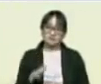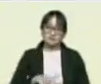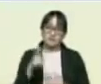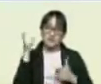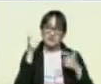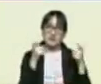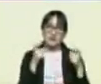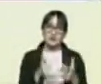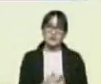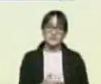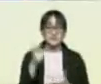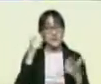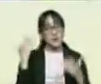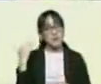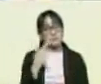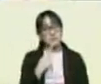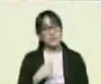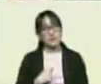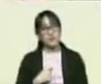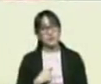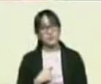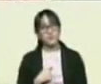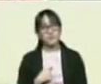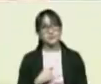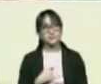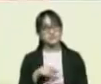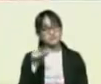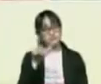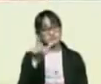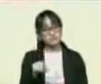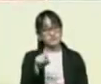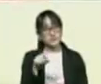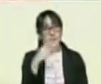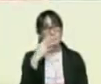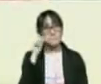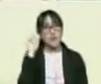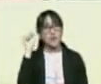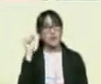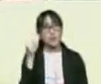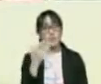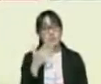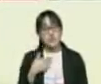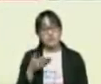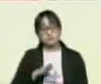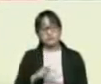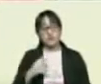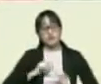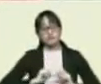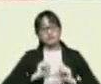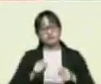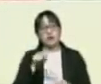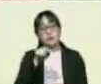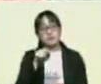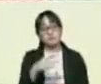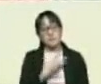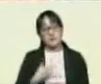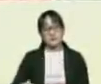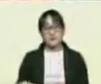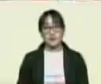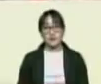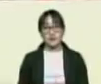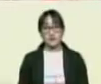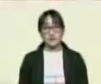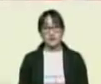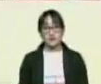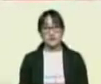Comandante Chávez me había dicho: Nicolás, si yo falto, ahora te toca a ti, me dijo.